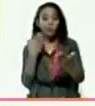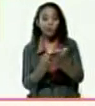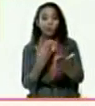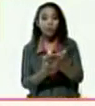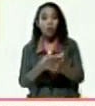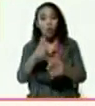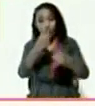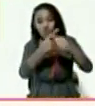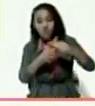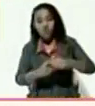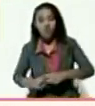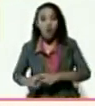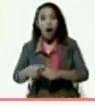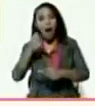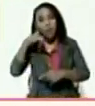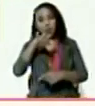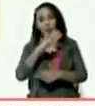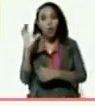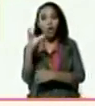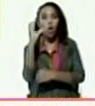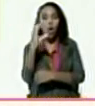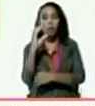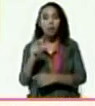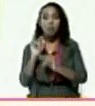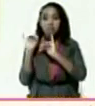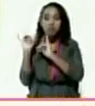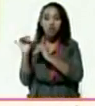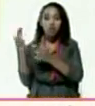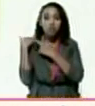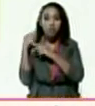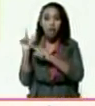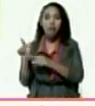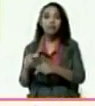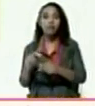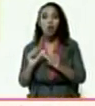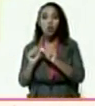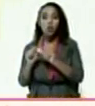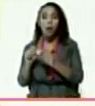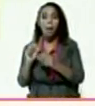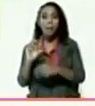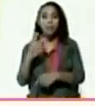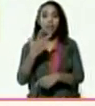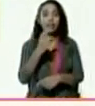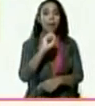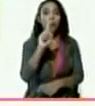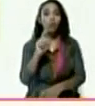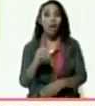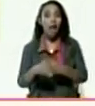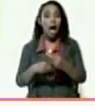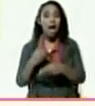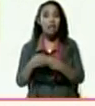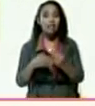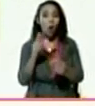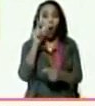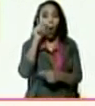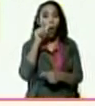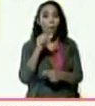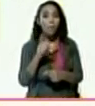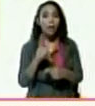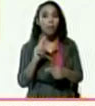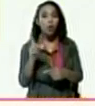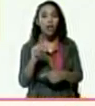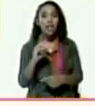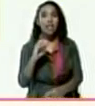tendrá que rendirle cuentas al pueblo colombiano. Siguiente pregunta. La tercera pregunta la realiza Marcos Salgado por Hispan